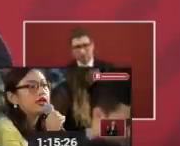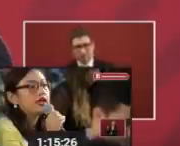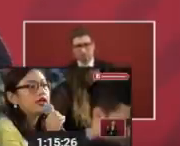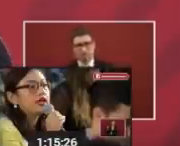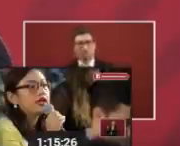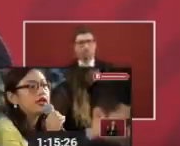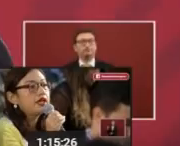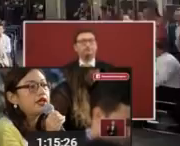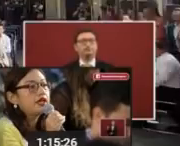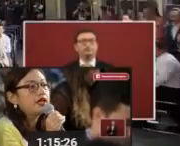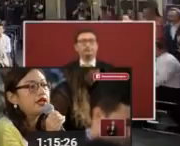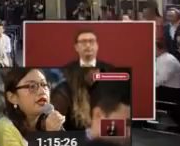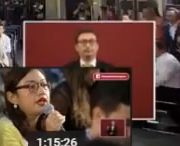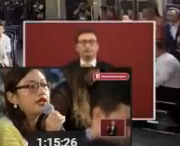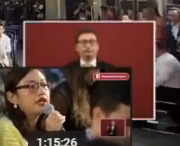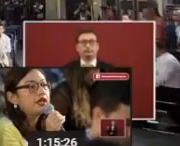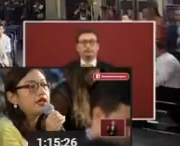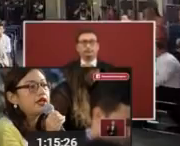que